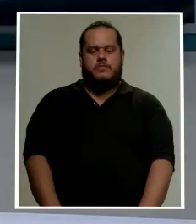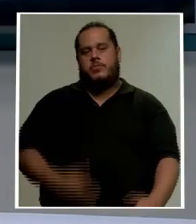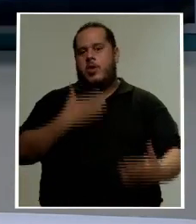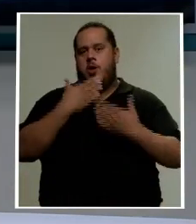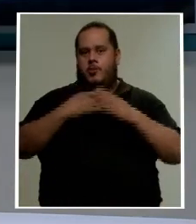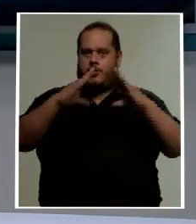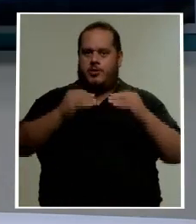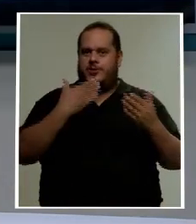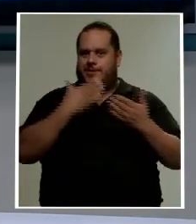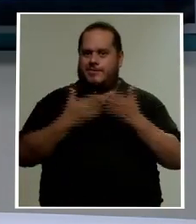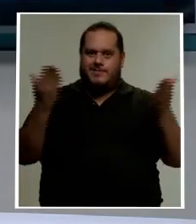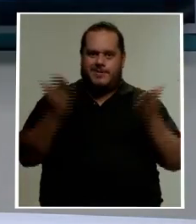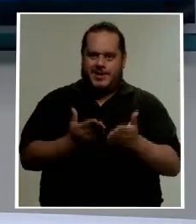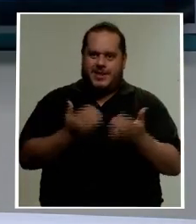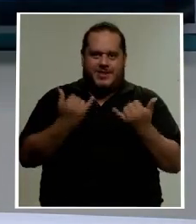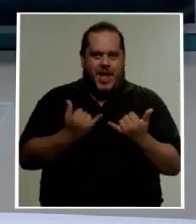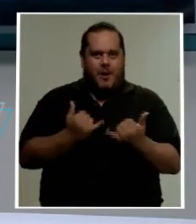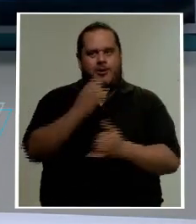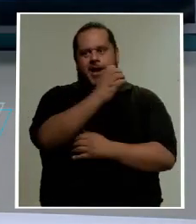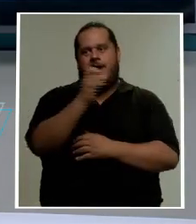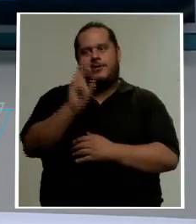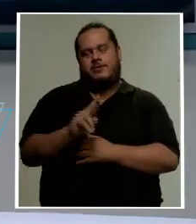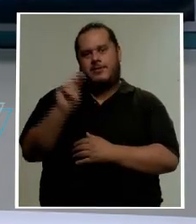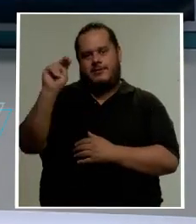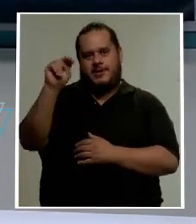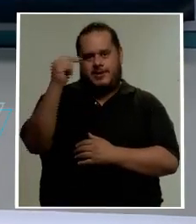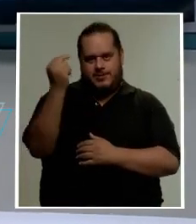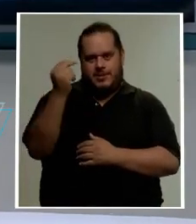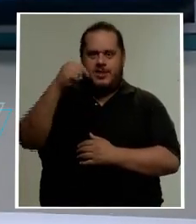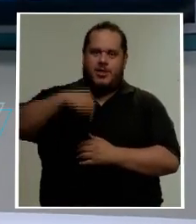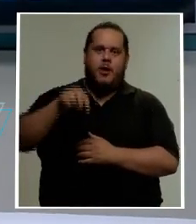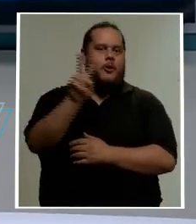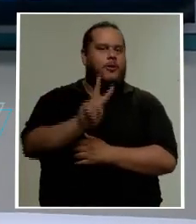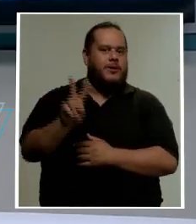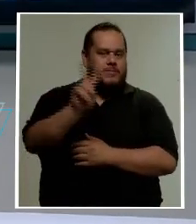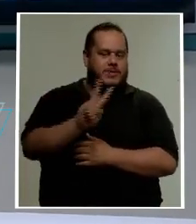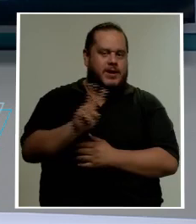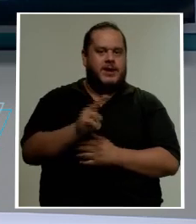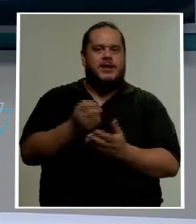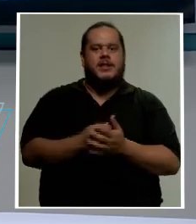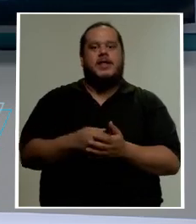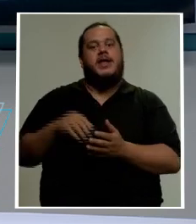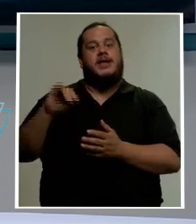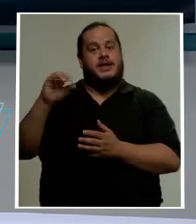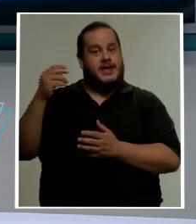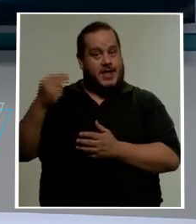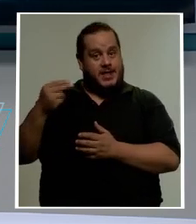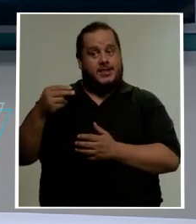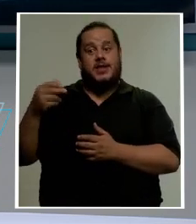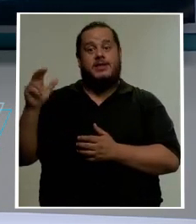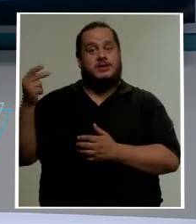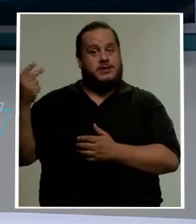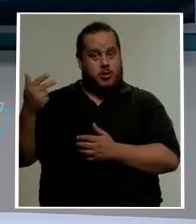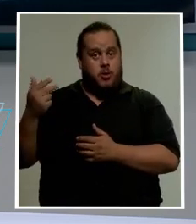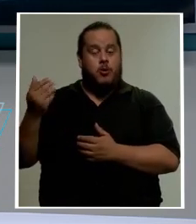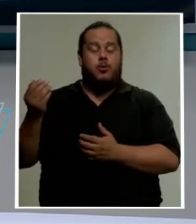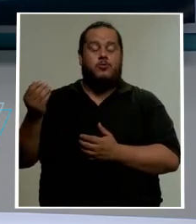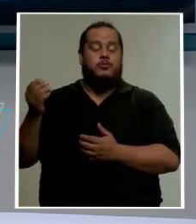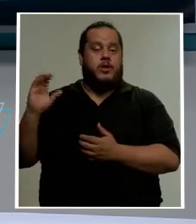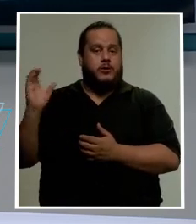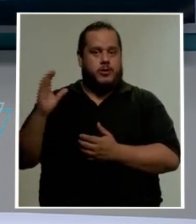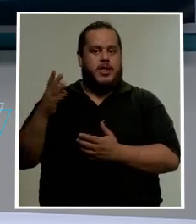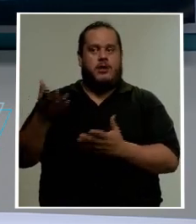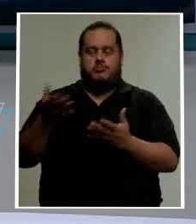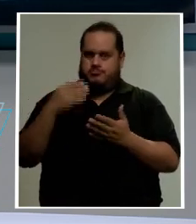Buenas noches, bienvenidos a la edición estelar de Costa Rica Noticias de este viernes. Se dice Chacón Cordero les saluda. Les recordamos que también pueden seguir